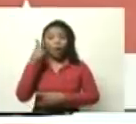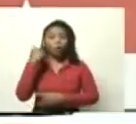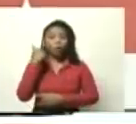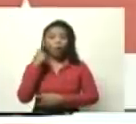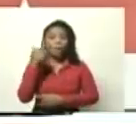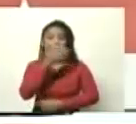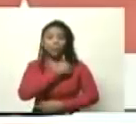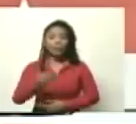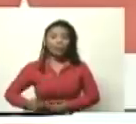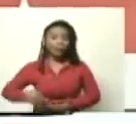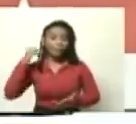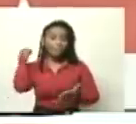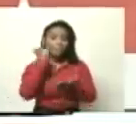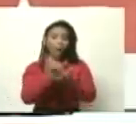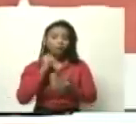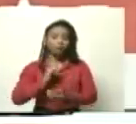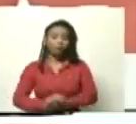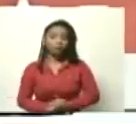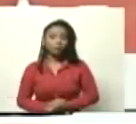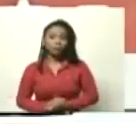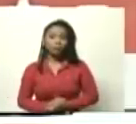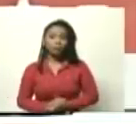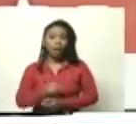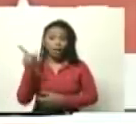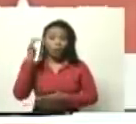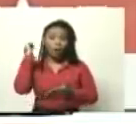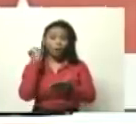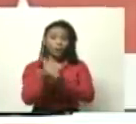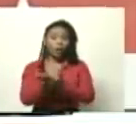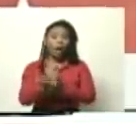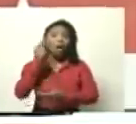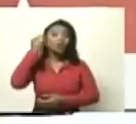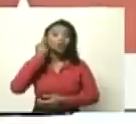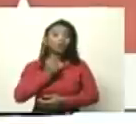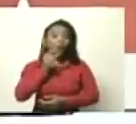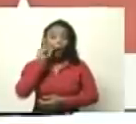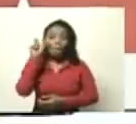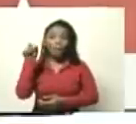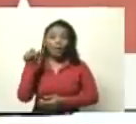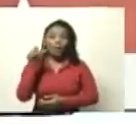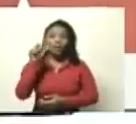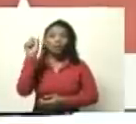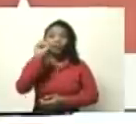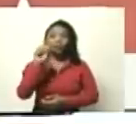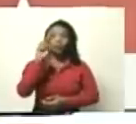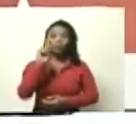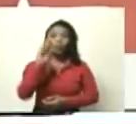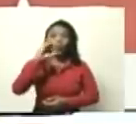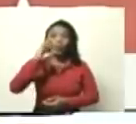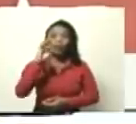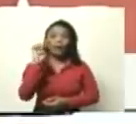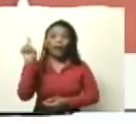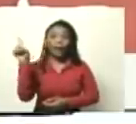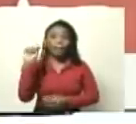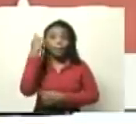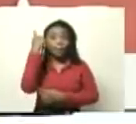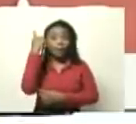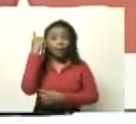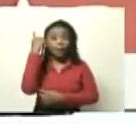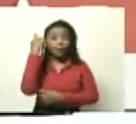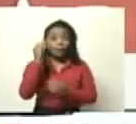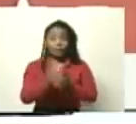asesinar presidentes. Asesinaron a Sucre. primer gran